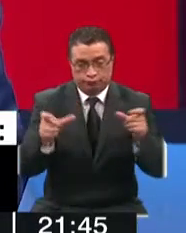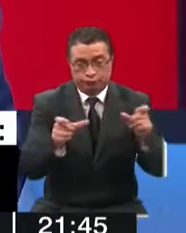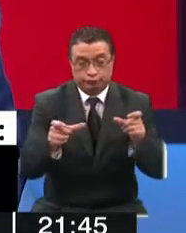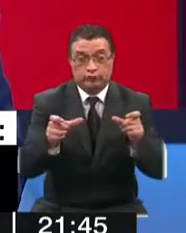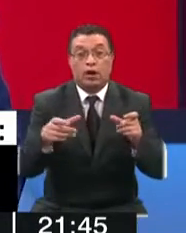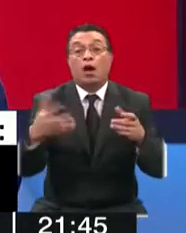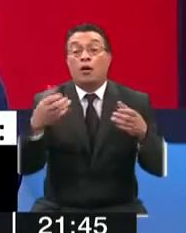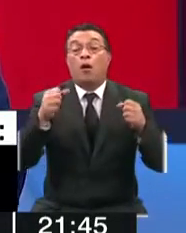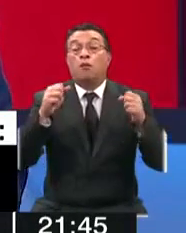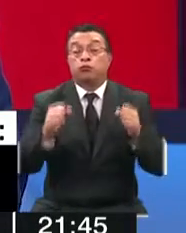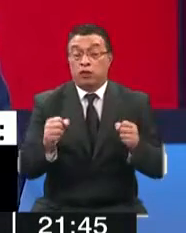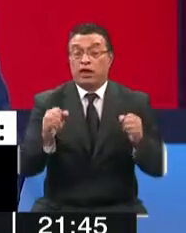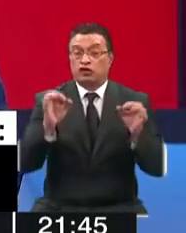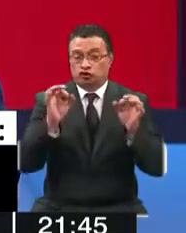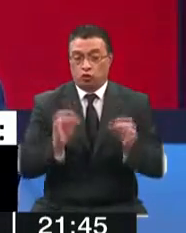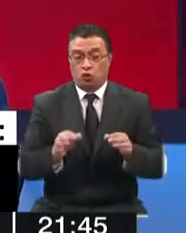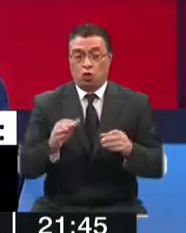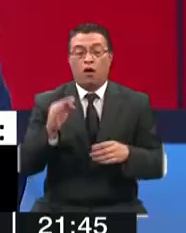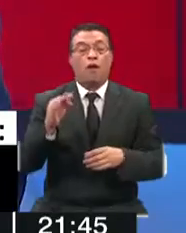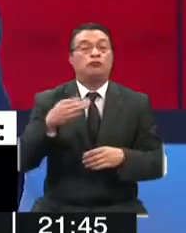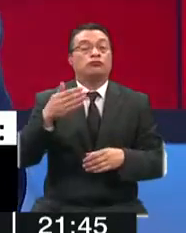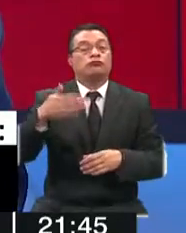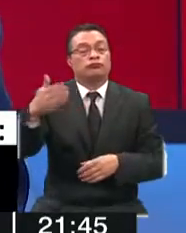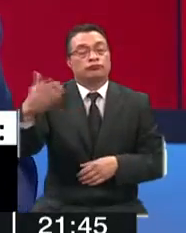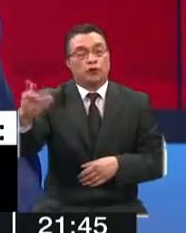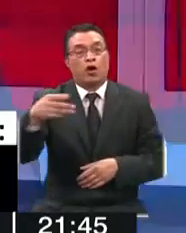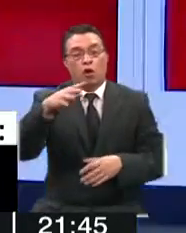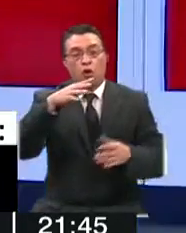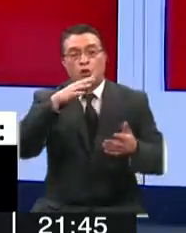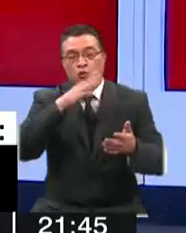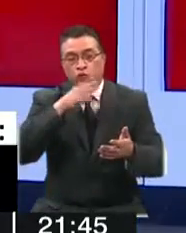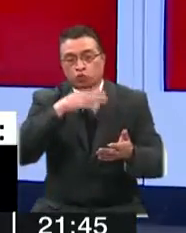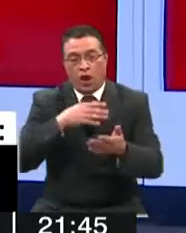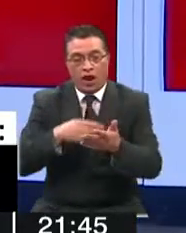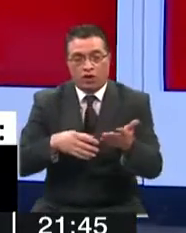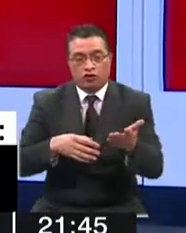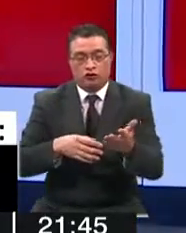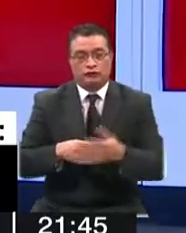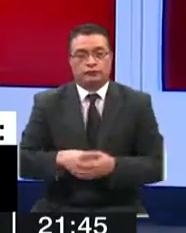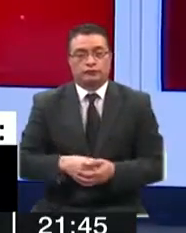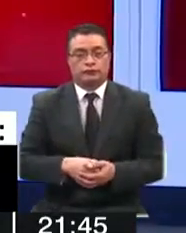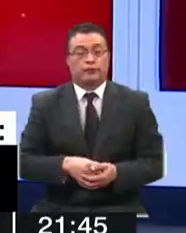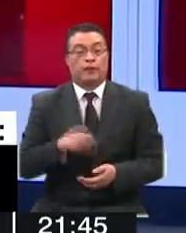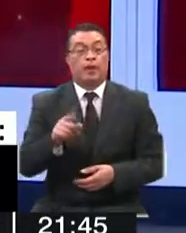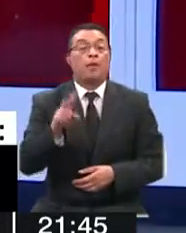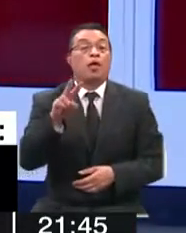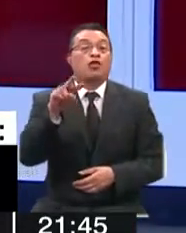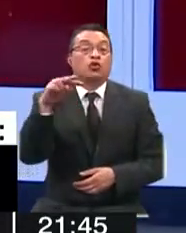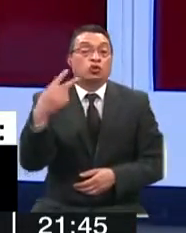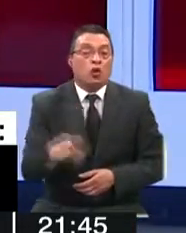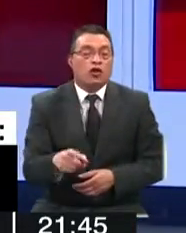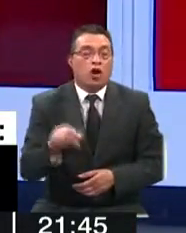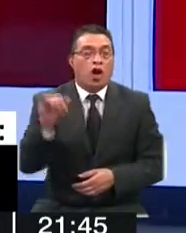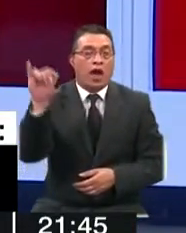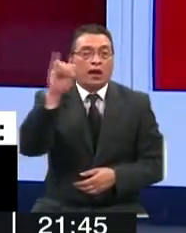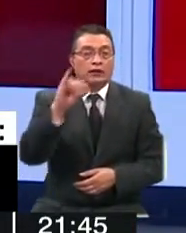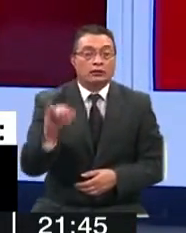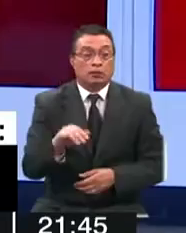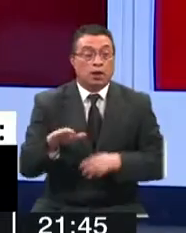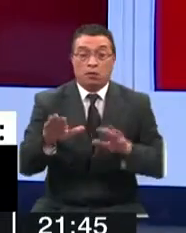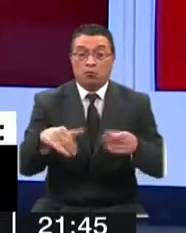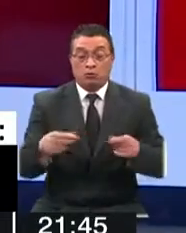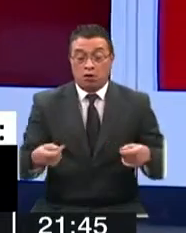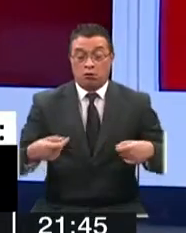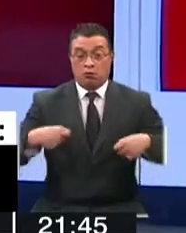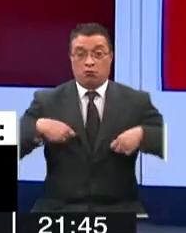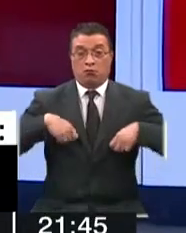se asegure la continuidad de la atención de salud de los usuarios. Y los dueños de la ISAPRE siguen ganando dinero